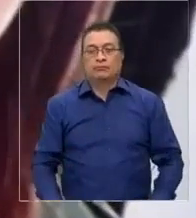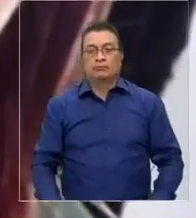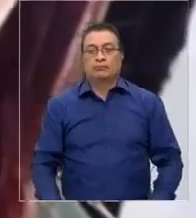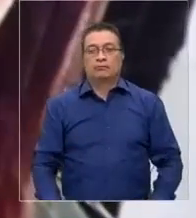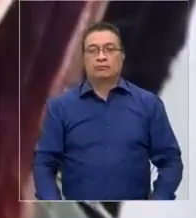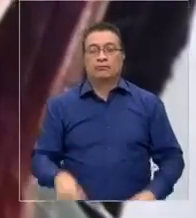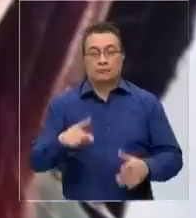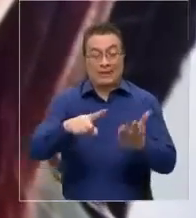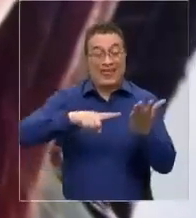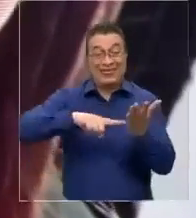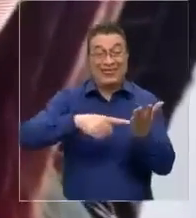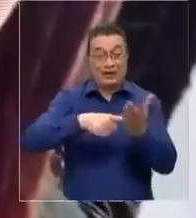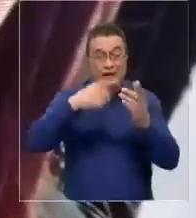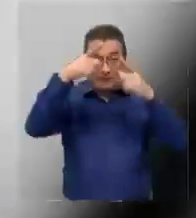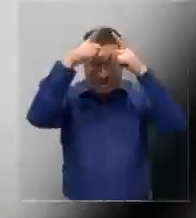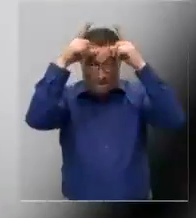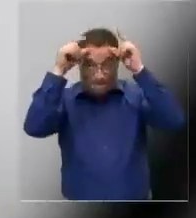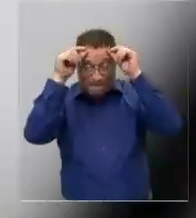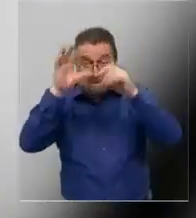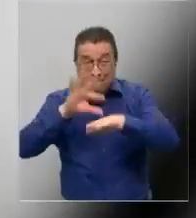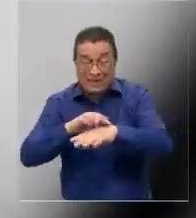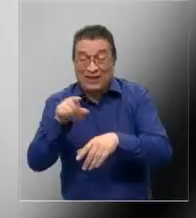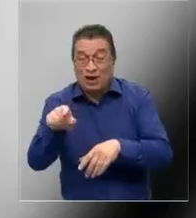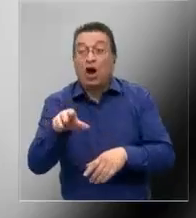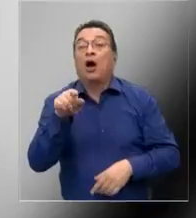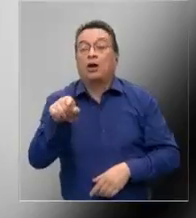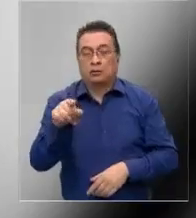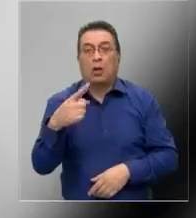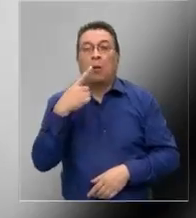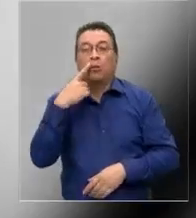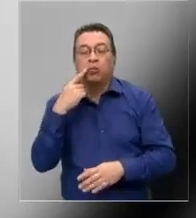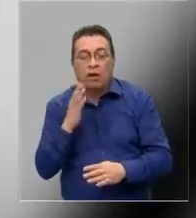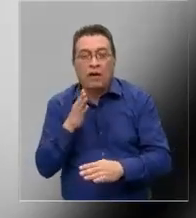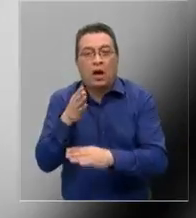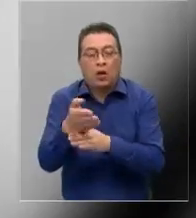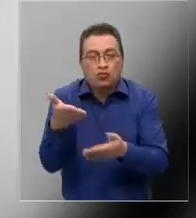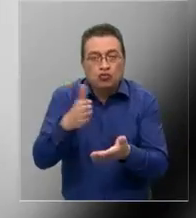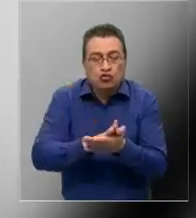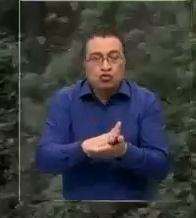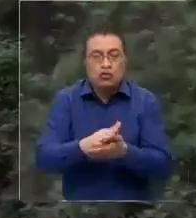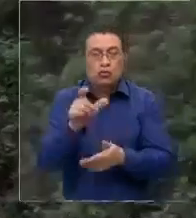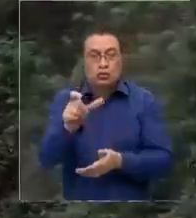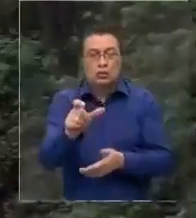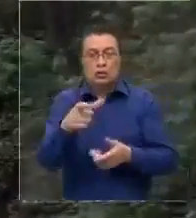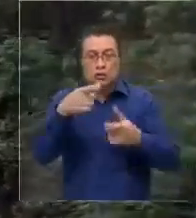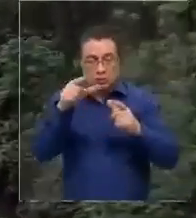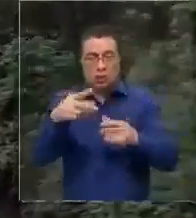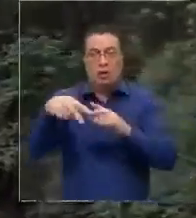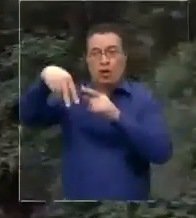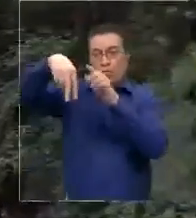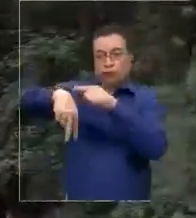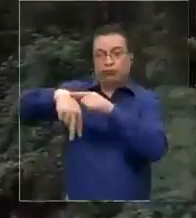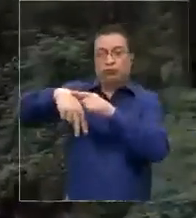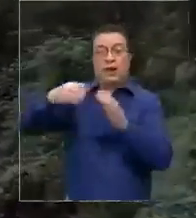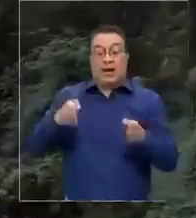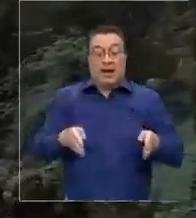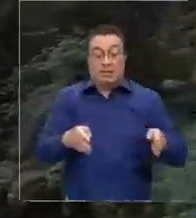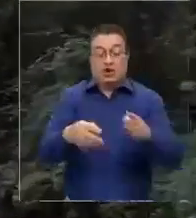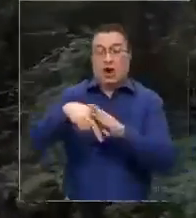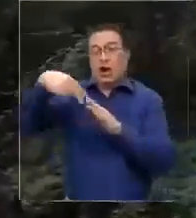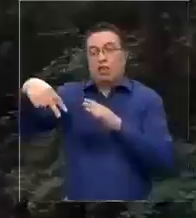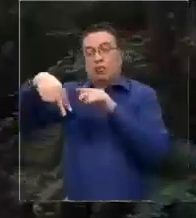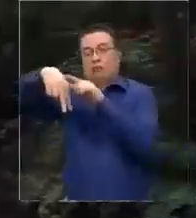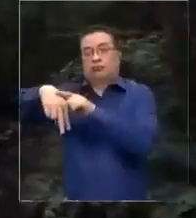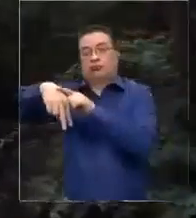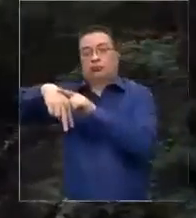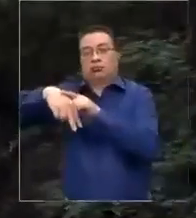La técnico paramédico Maricel Muñoz llegó a constatar la muerte de Catherine, cuyo cuerpo estaba suspendido al costado de un camino,